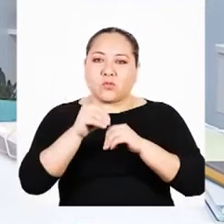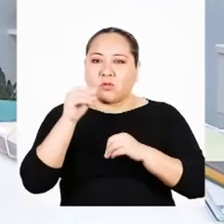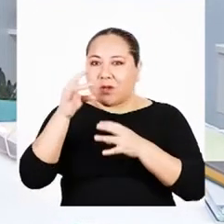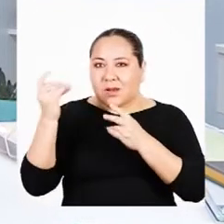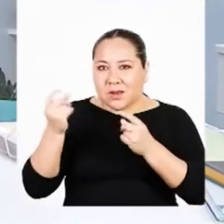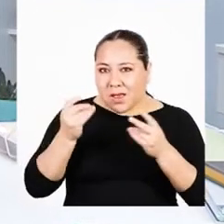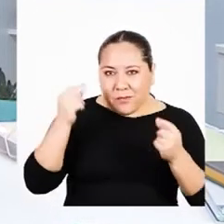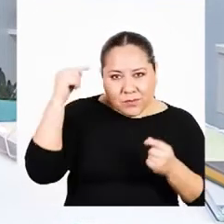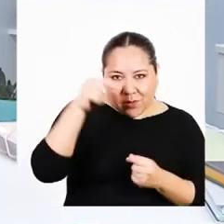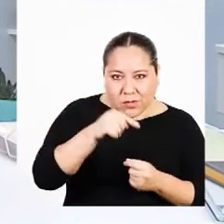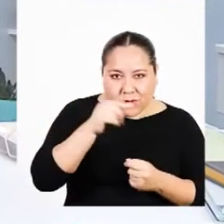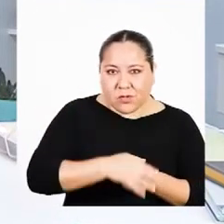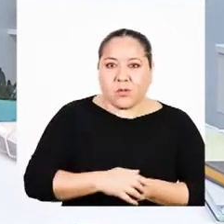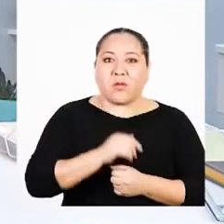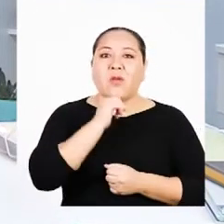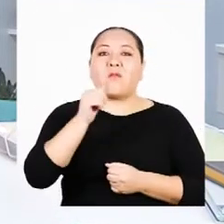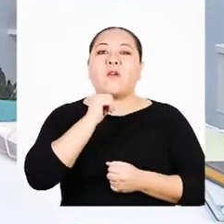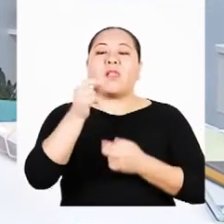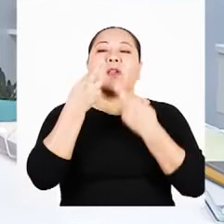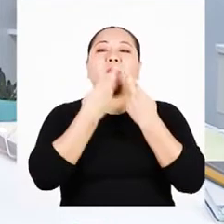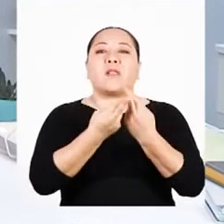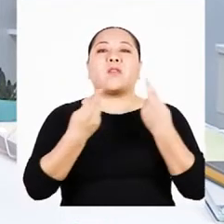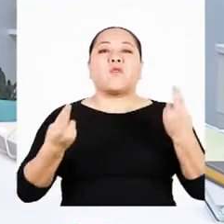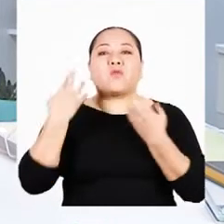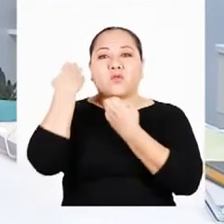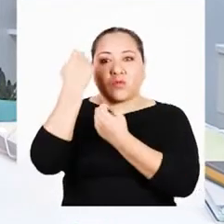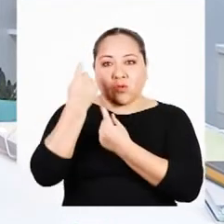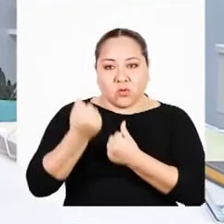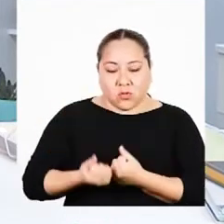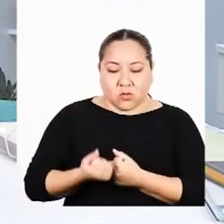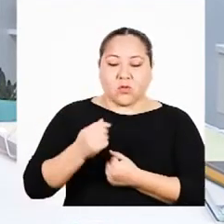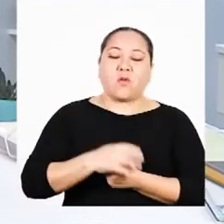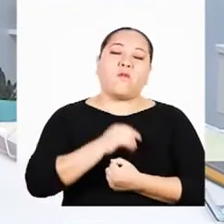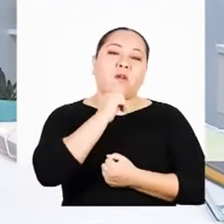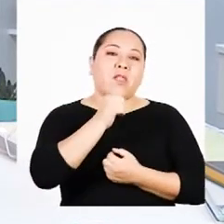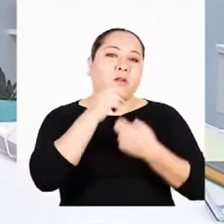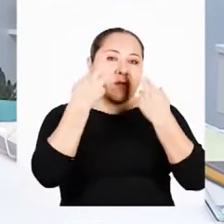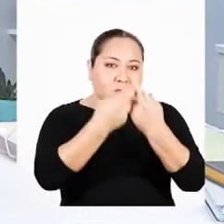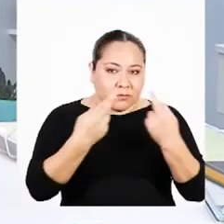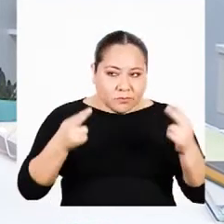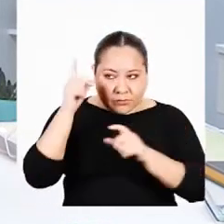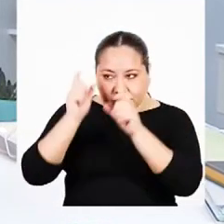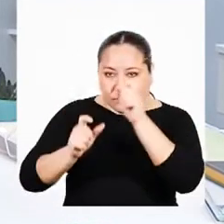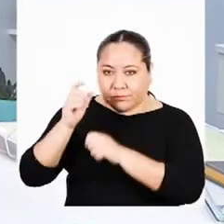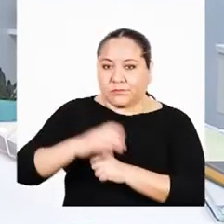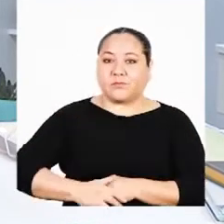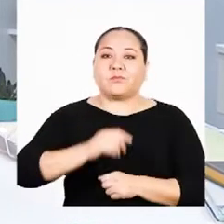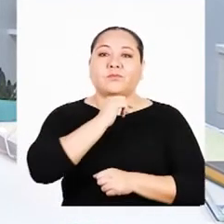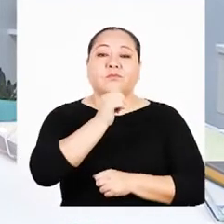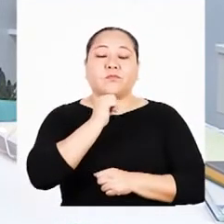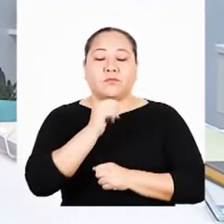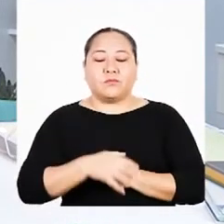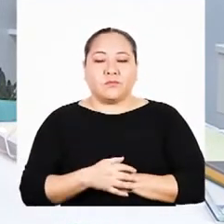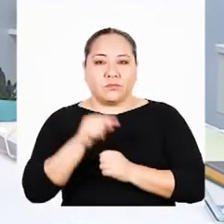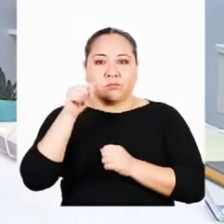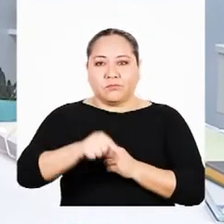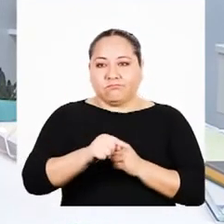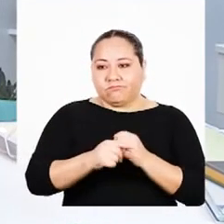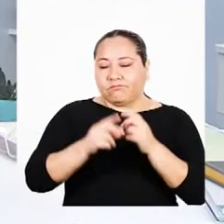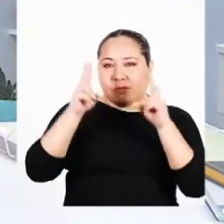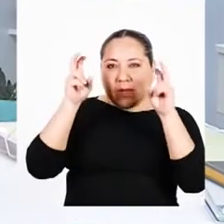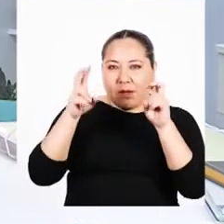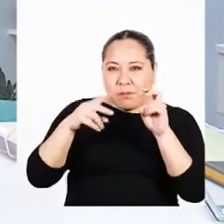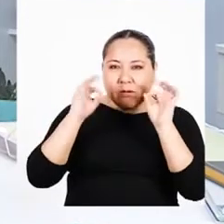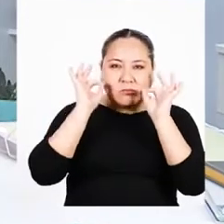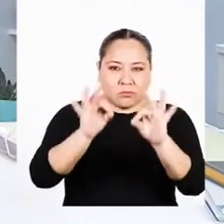aplicación inmediata por ausencia de recursos económicos, de recursos humanos, de directivas eficaces